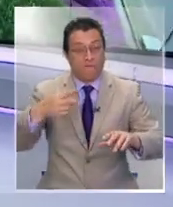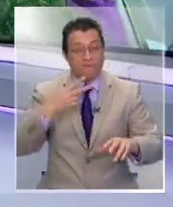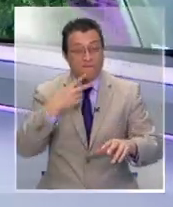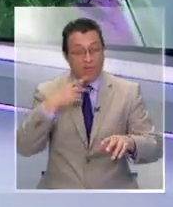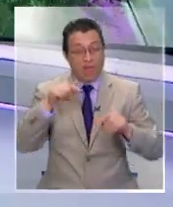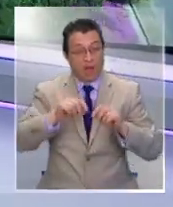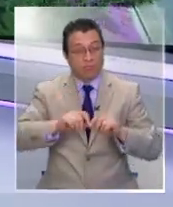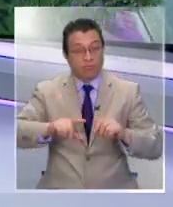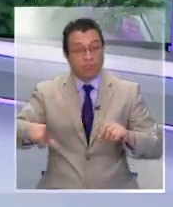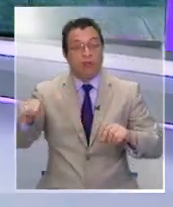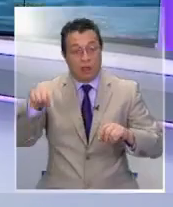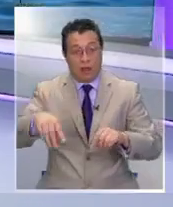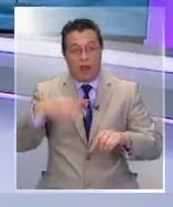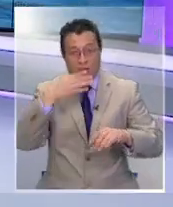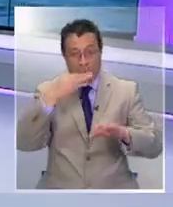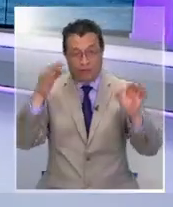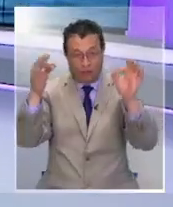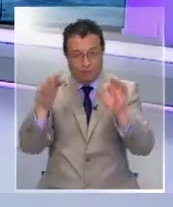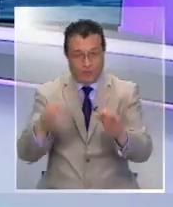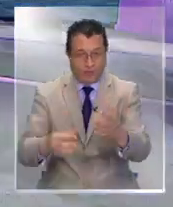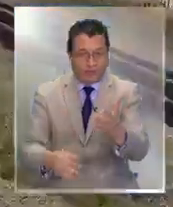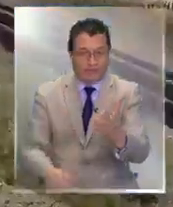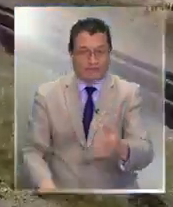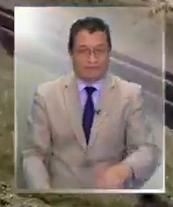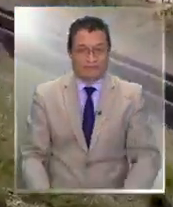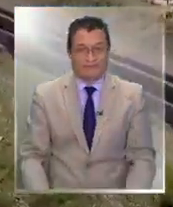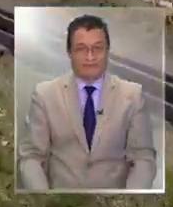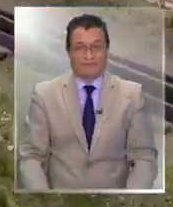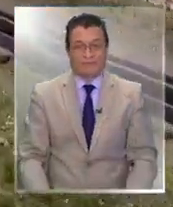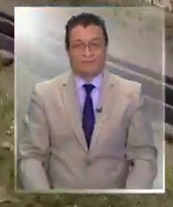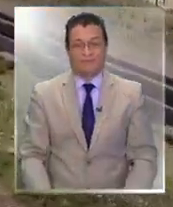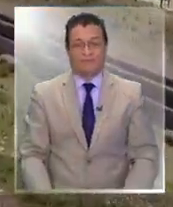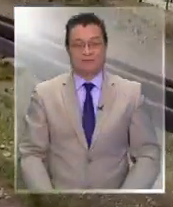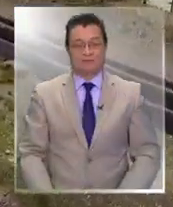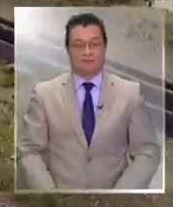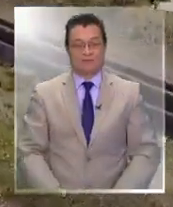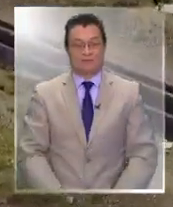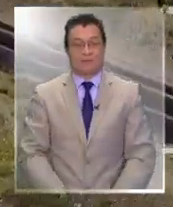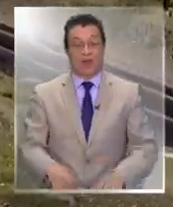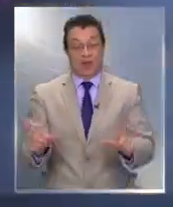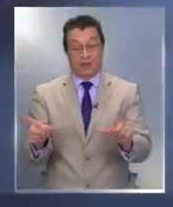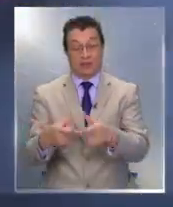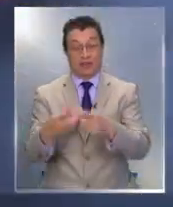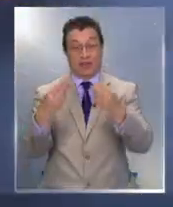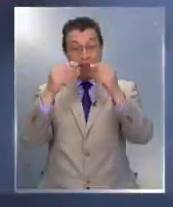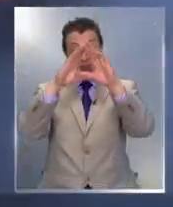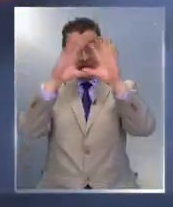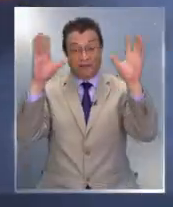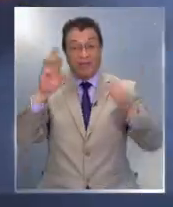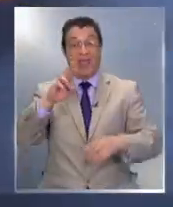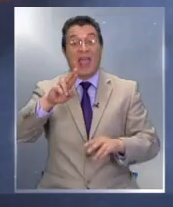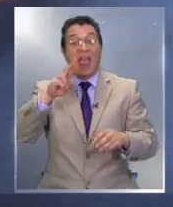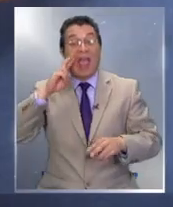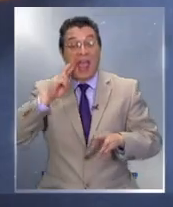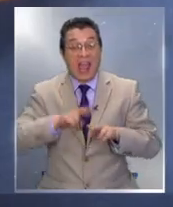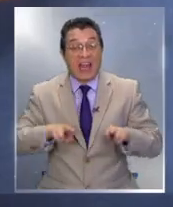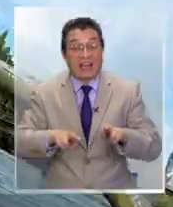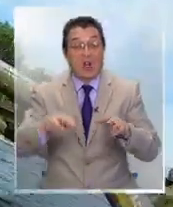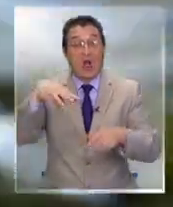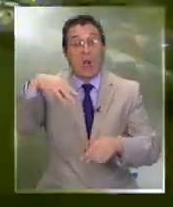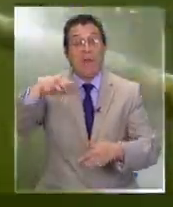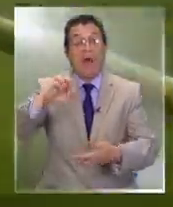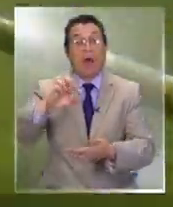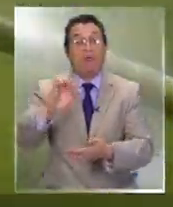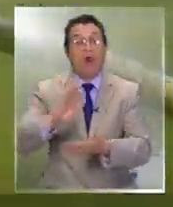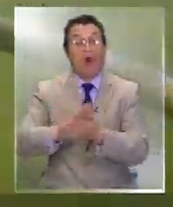en el reportaje de Jordan Jopia y Felipe Molina. La condición ambiental del río Mapocho está cambiando, particularmente en el ecosistema